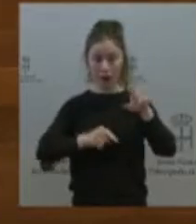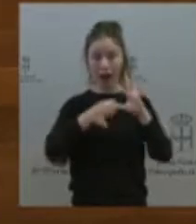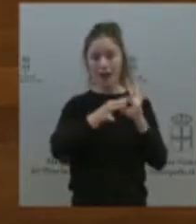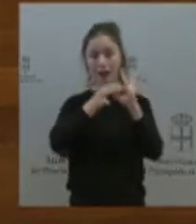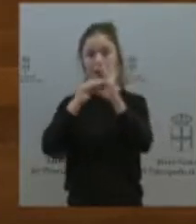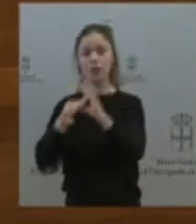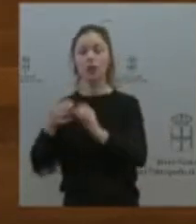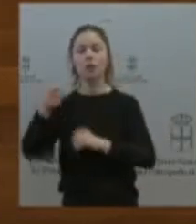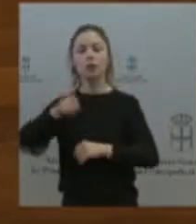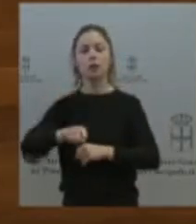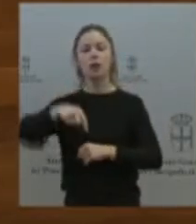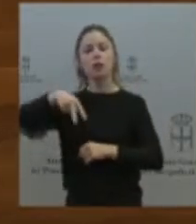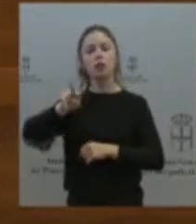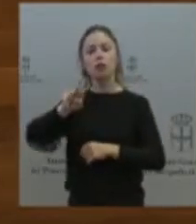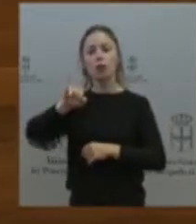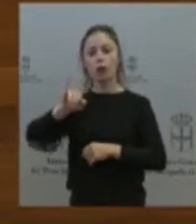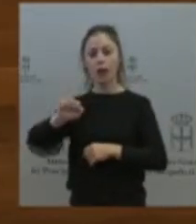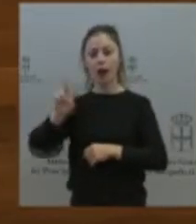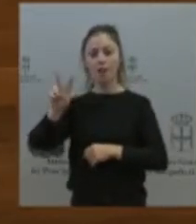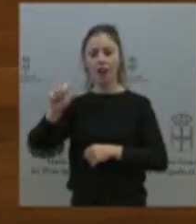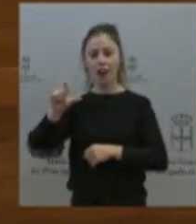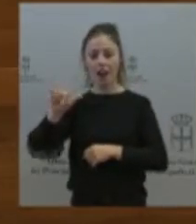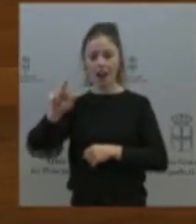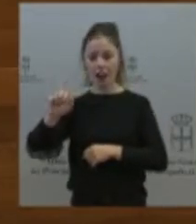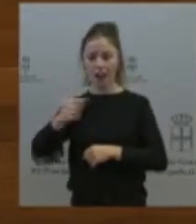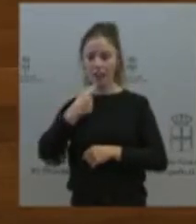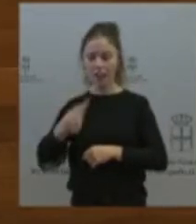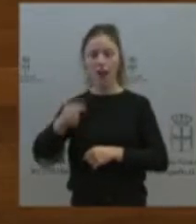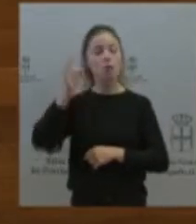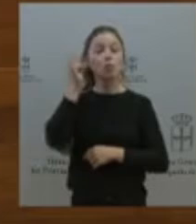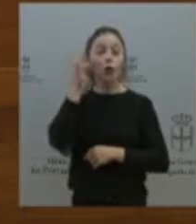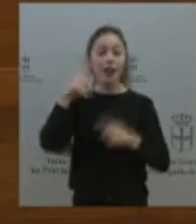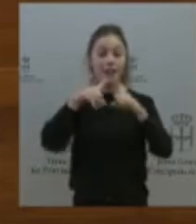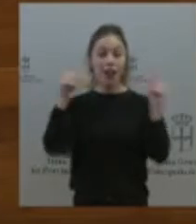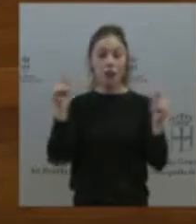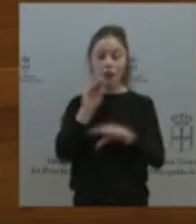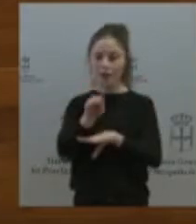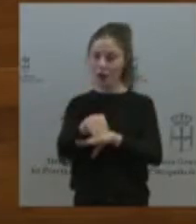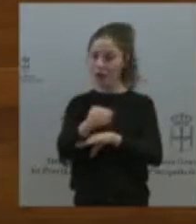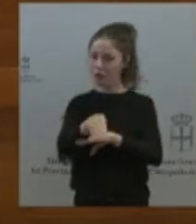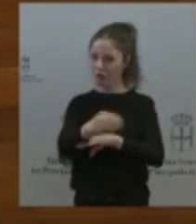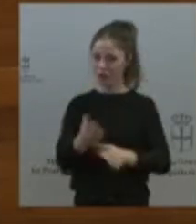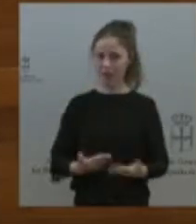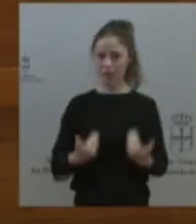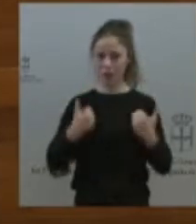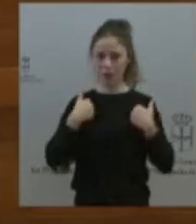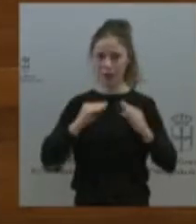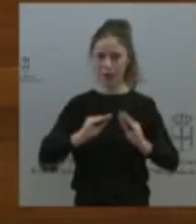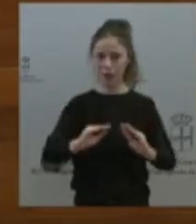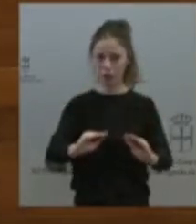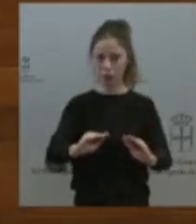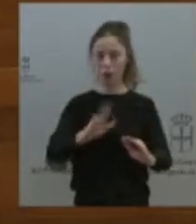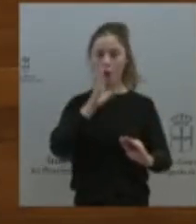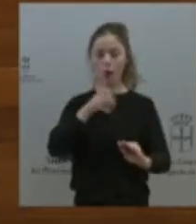relacionado también con que las mujeres en Asturias son las que están cuidando, porque también hay población más envejecida y por lo tanto hay más carga sobre las mujeres.